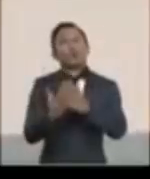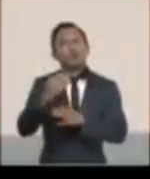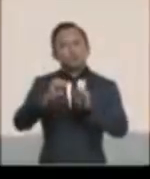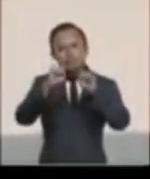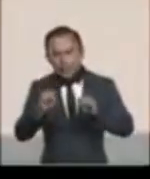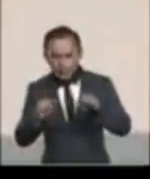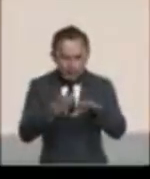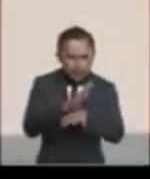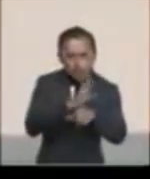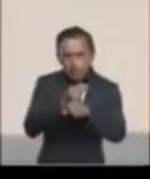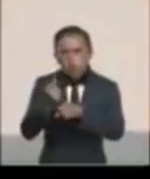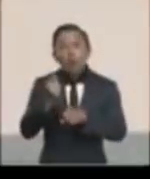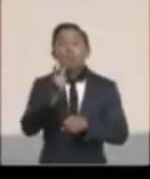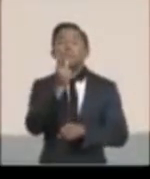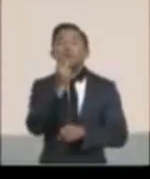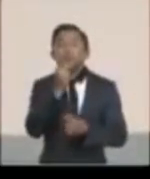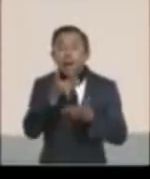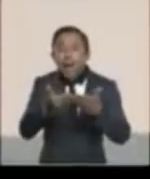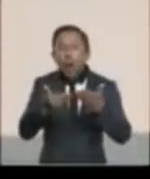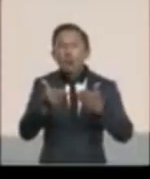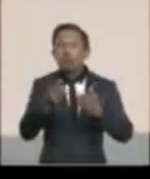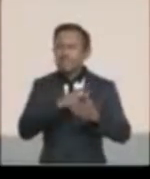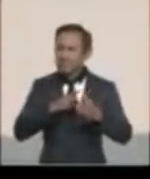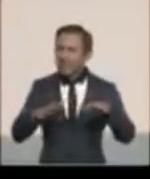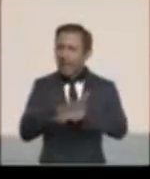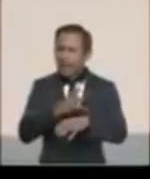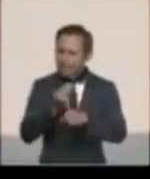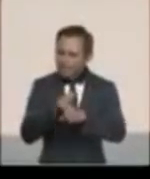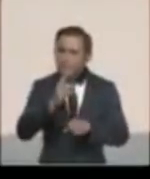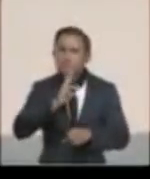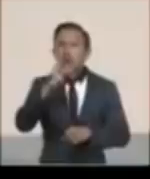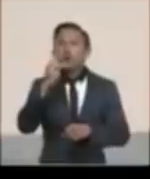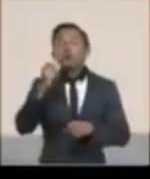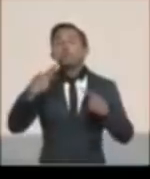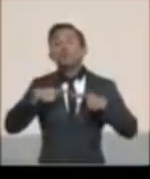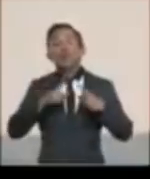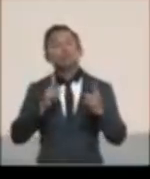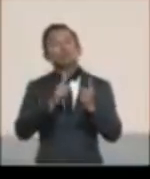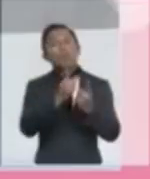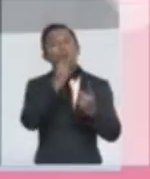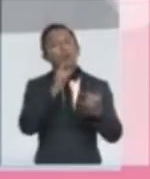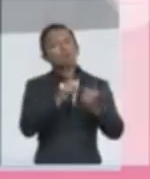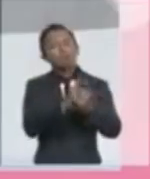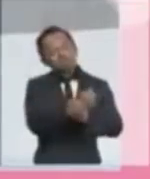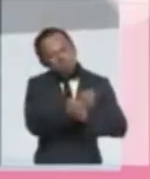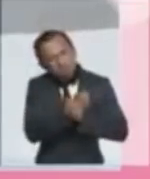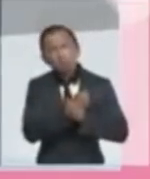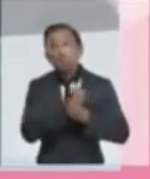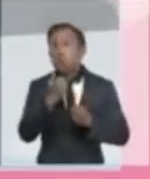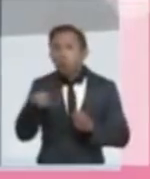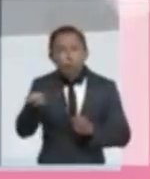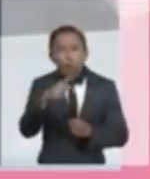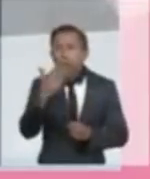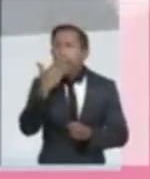condiciones del policía. La gente no abraza a un policía. Nosotros tenemos que darle certeza al ciudadano para que el ciudadano